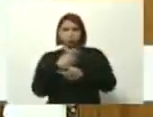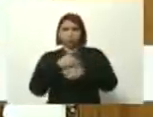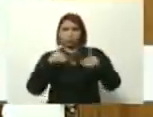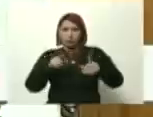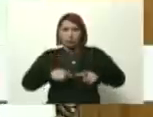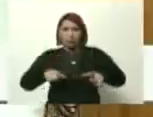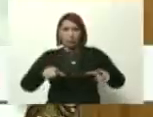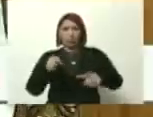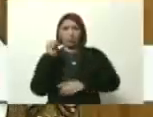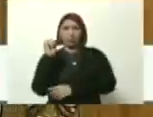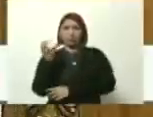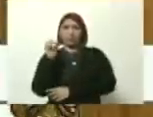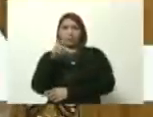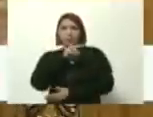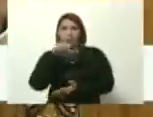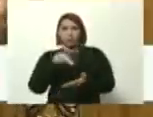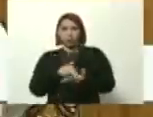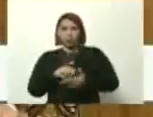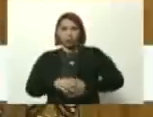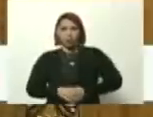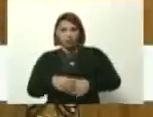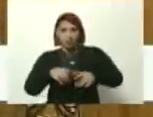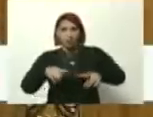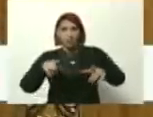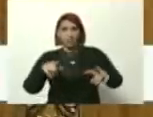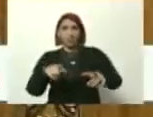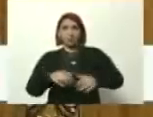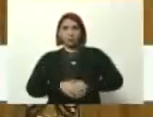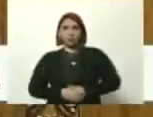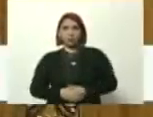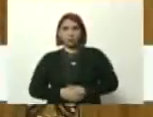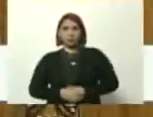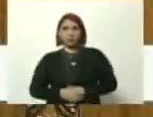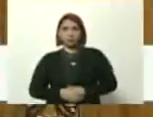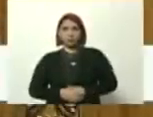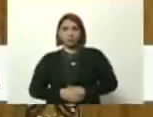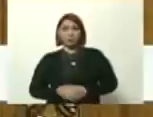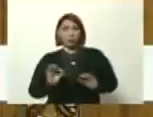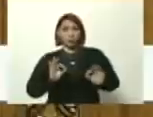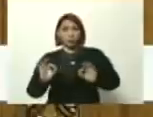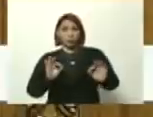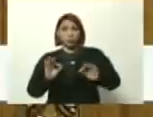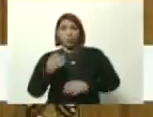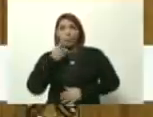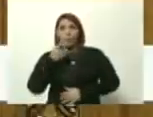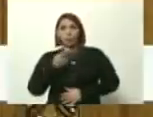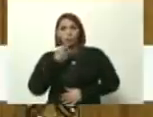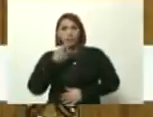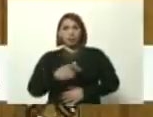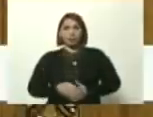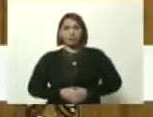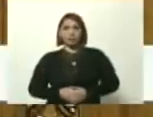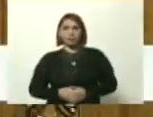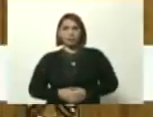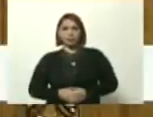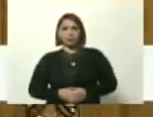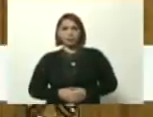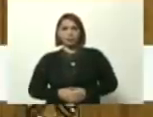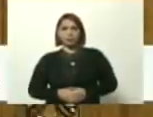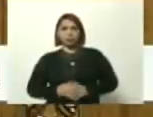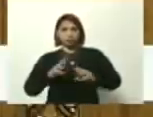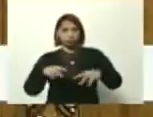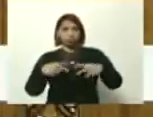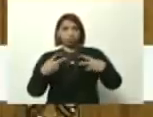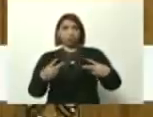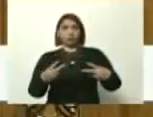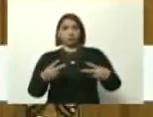la Asamblea Nacional es el espacio por excelencia para el ejercicio de la política, con antagonismos,